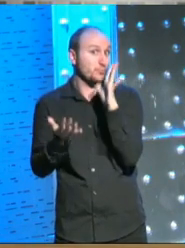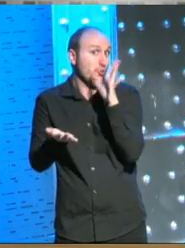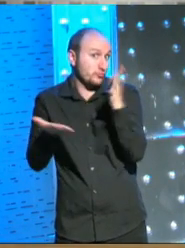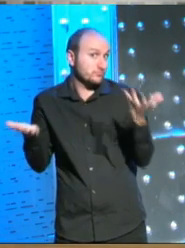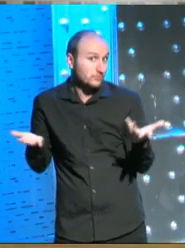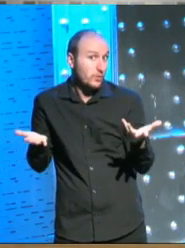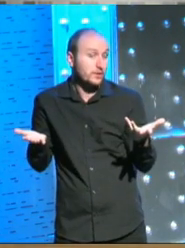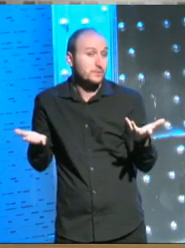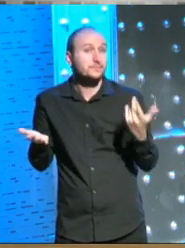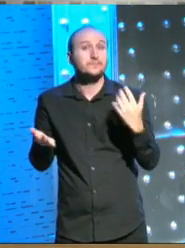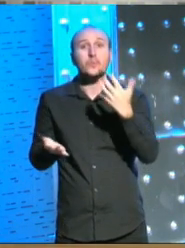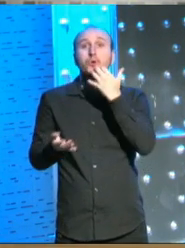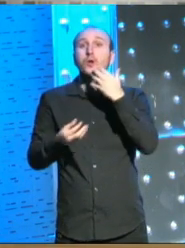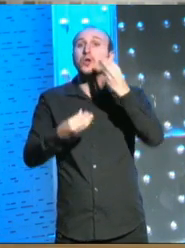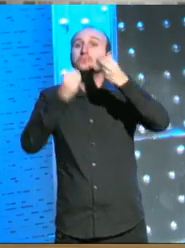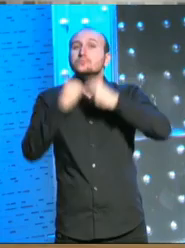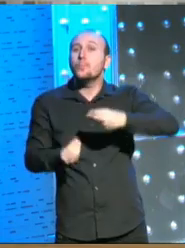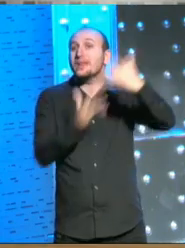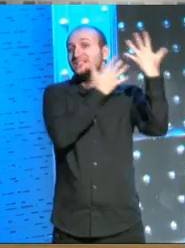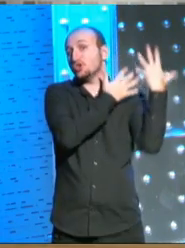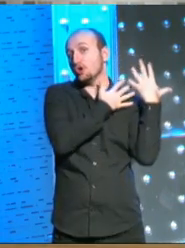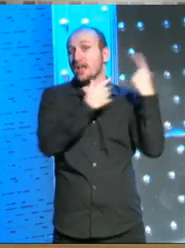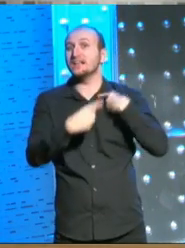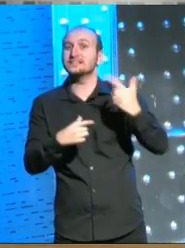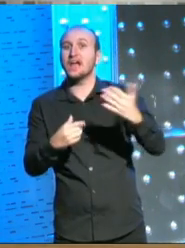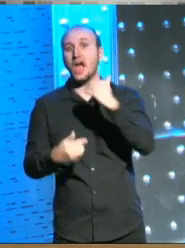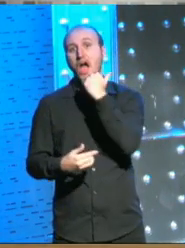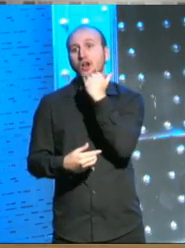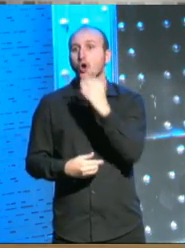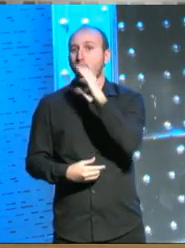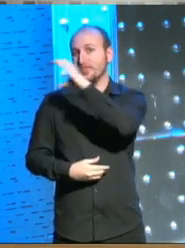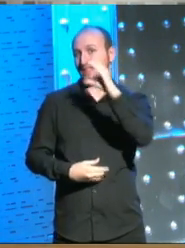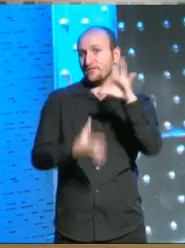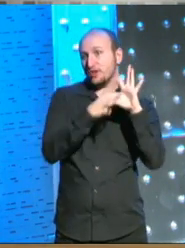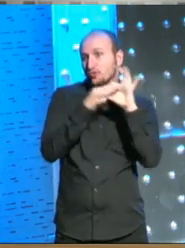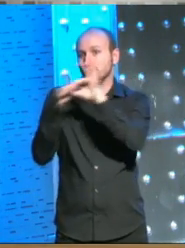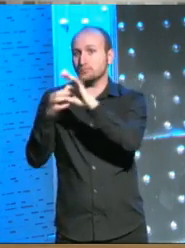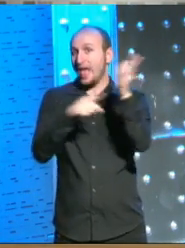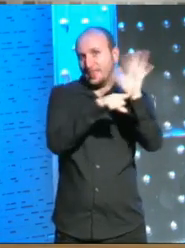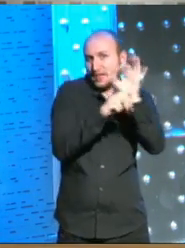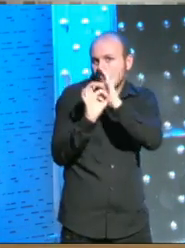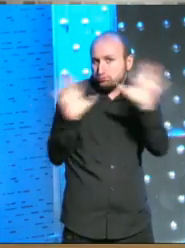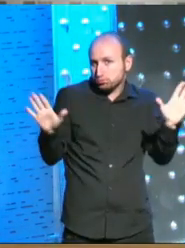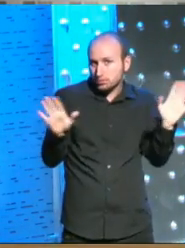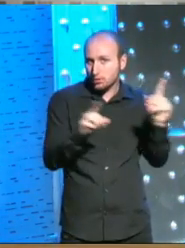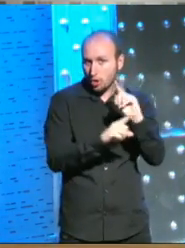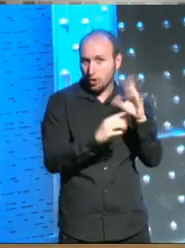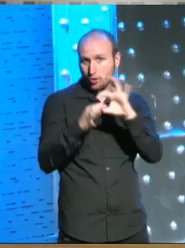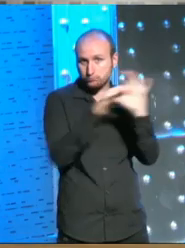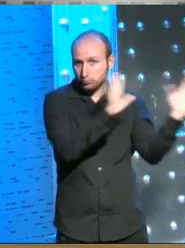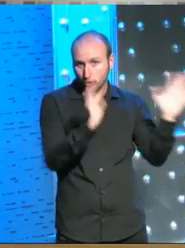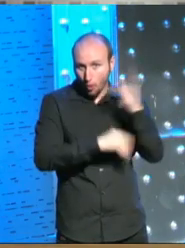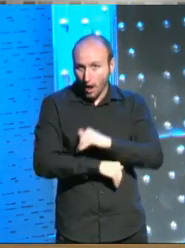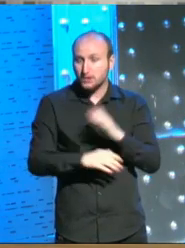porque la prehistoria es obra de científicos ajenos al cine, porque el cine no existía, ¿no? Aunque el